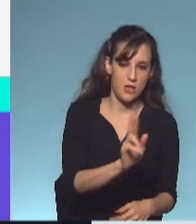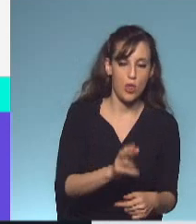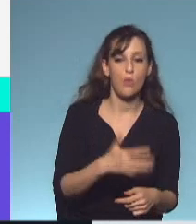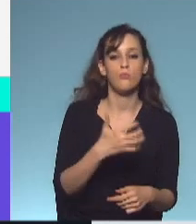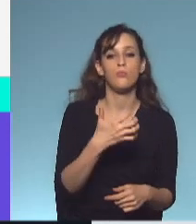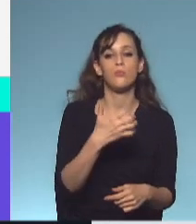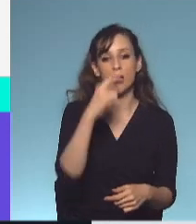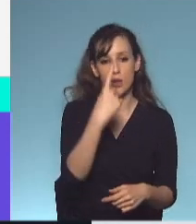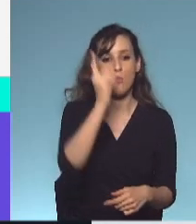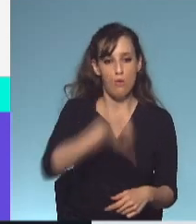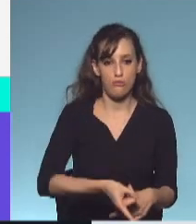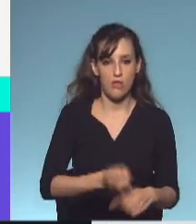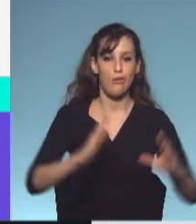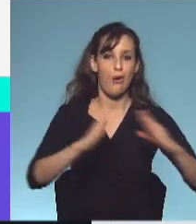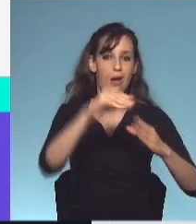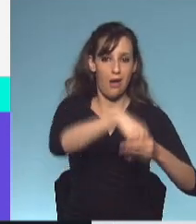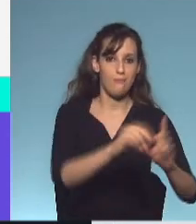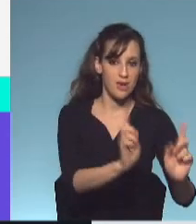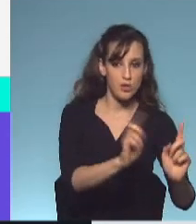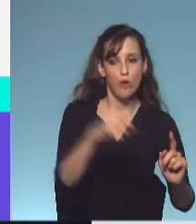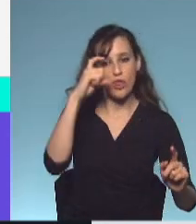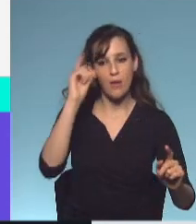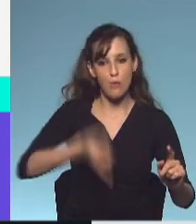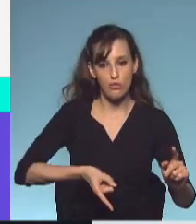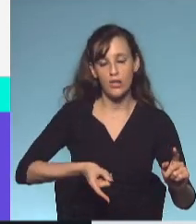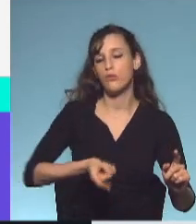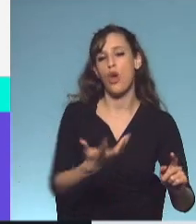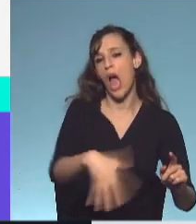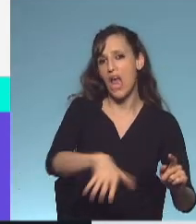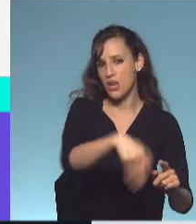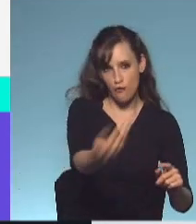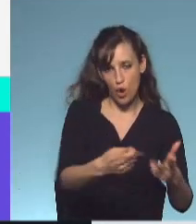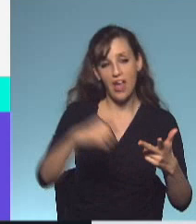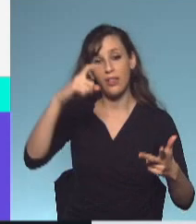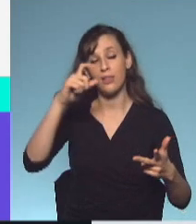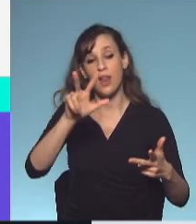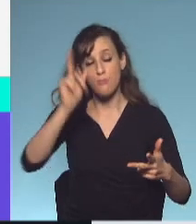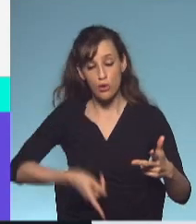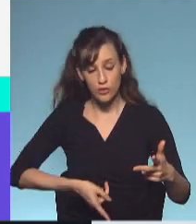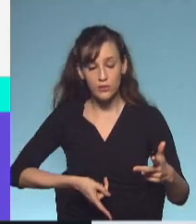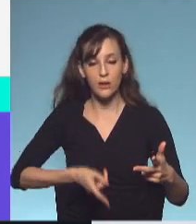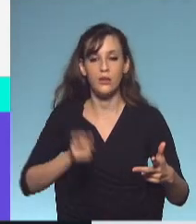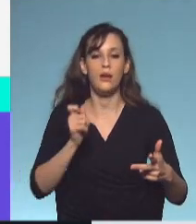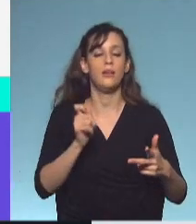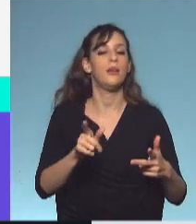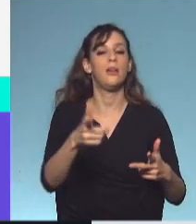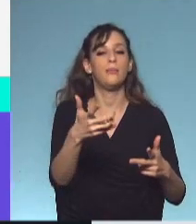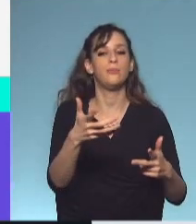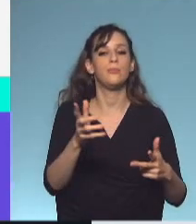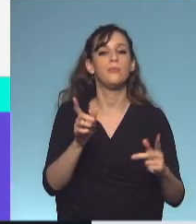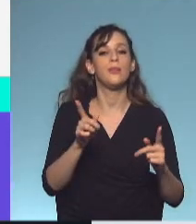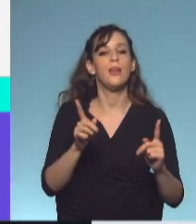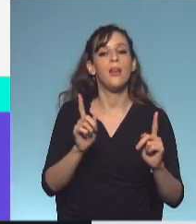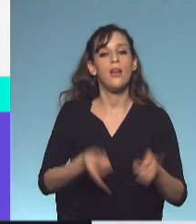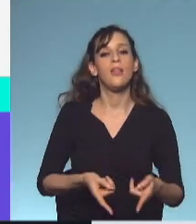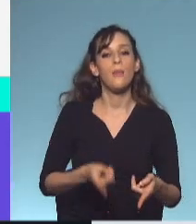o compartida 10 por ciento en la vía pública 3 en el trabajo de la víctima 2 por ciento en la vivienda del victimario y 3 nuevamente en